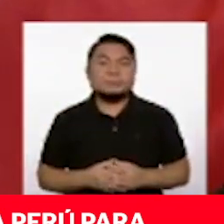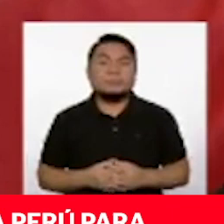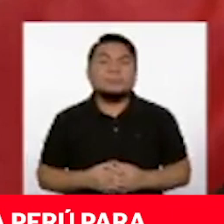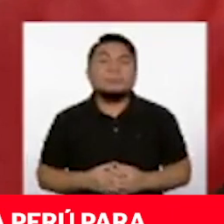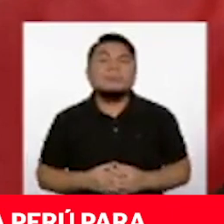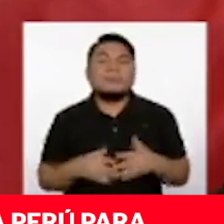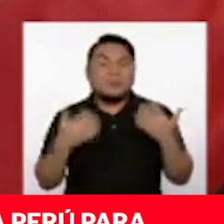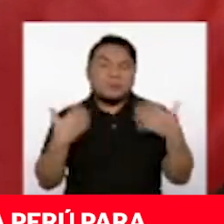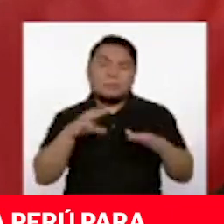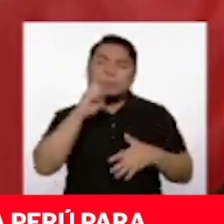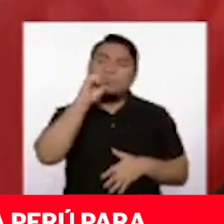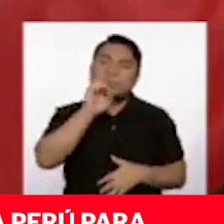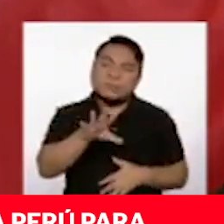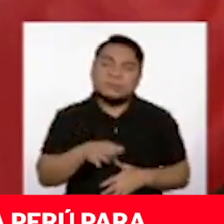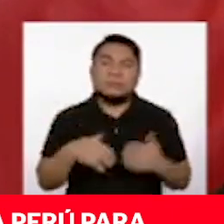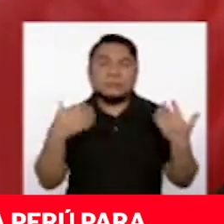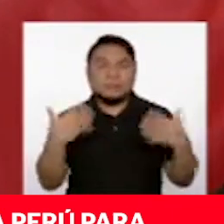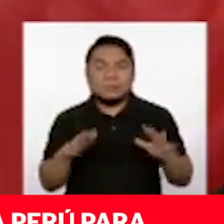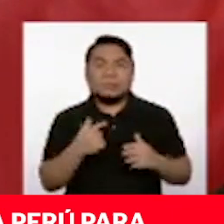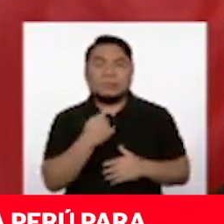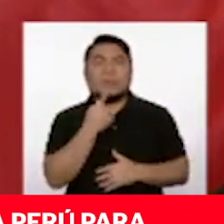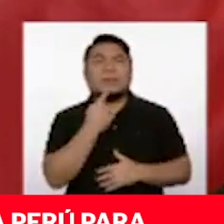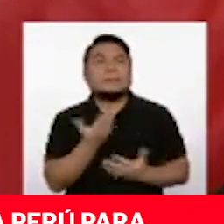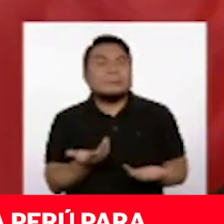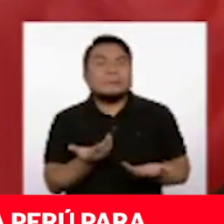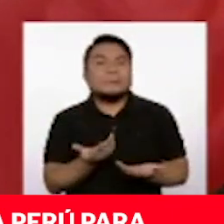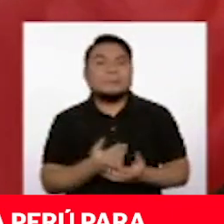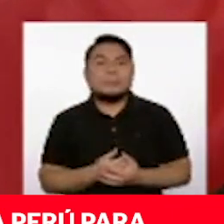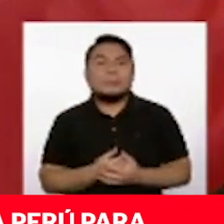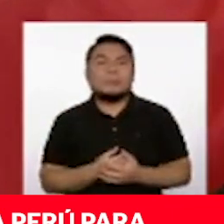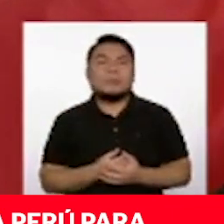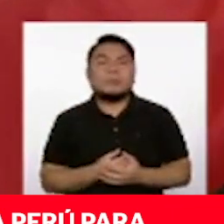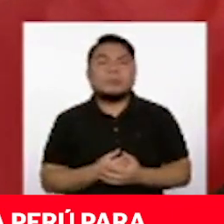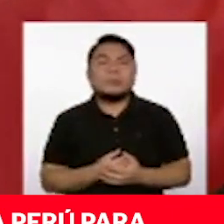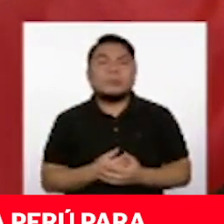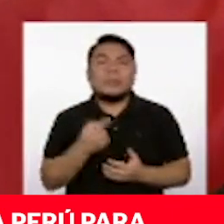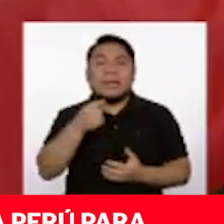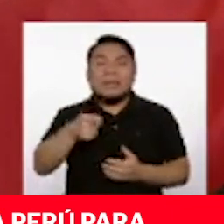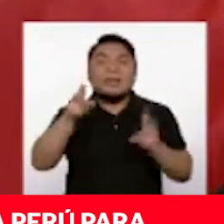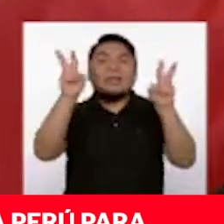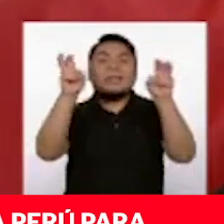Lo hemos dicho y lo hemos llamado Arranca Perú.